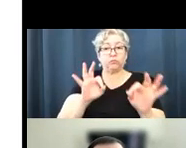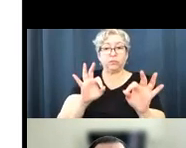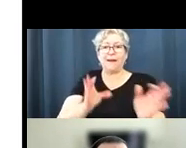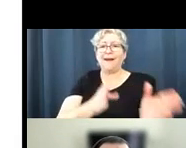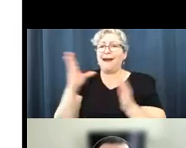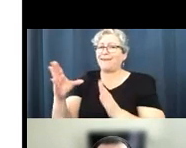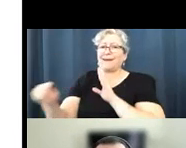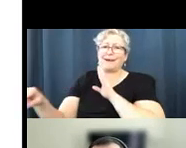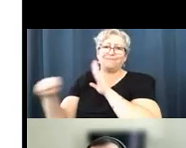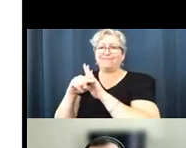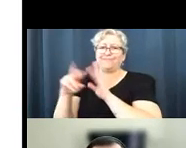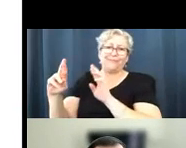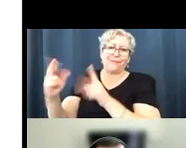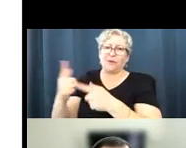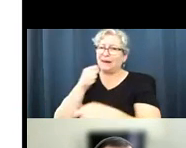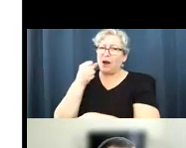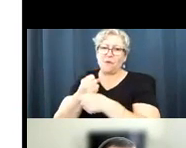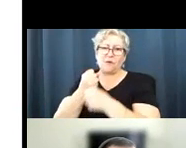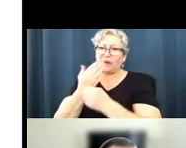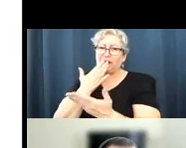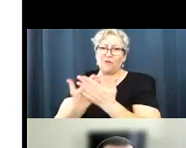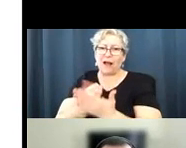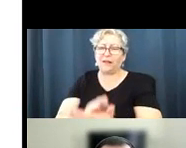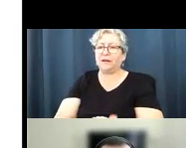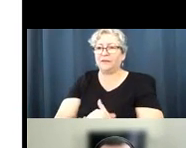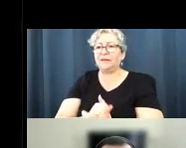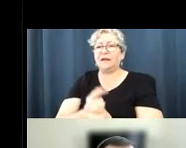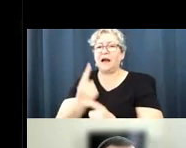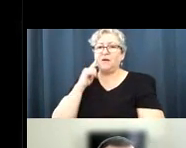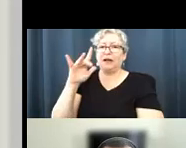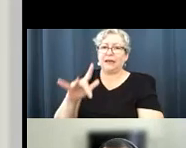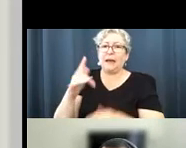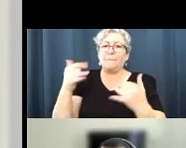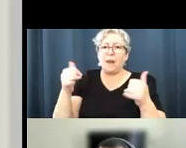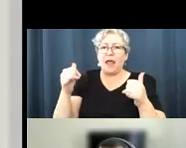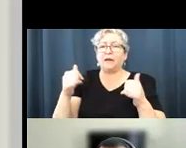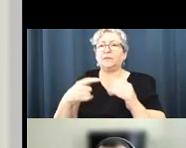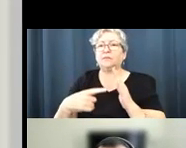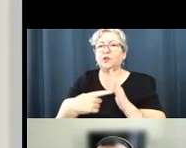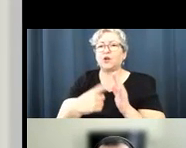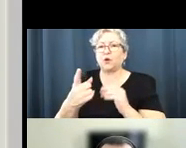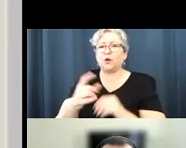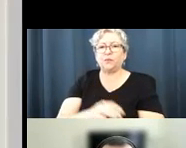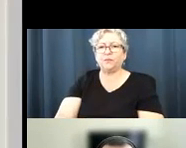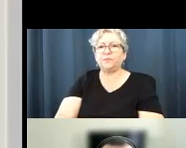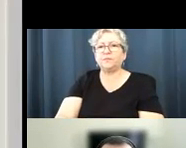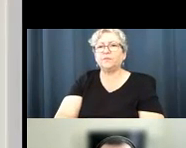tenemos un web, tenemos una versión buena de cómo funciona y una versión mala de cómo funciona. Aquí voy a poner play.